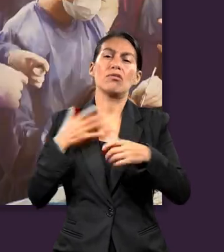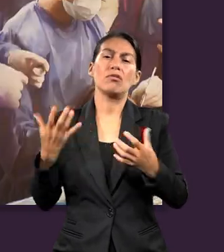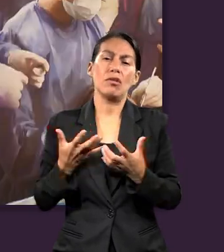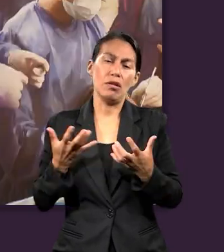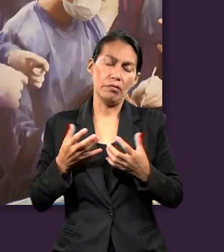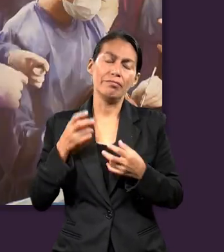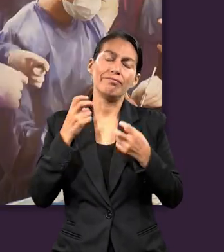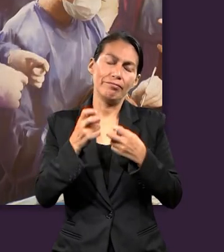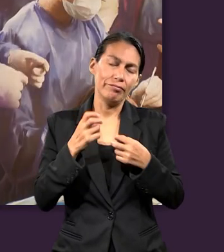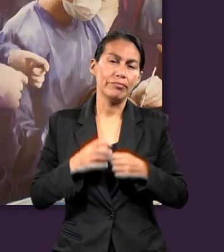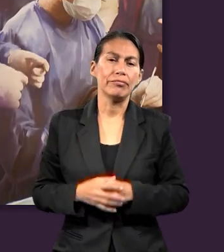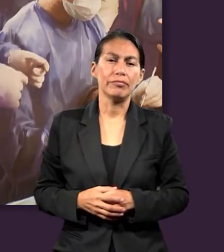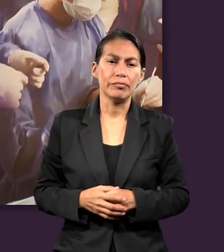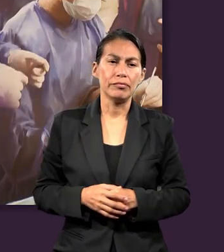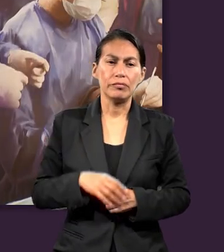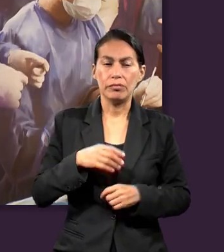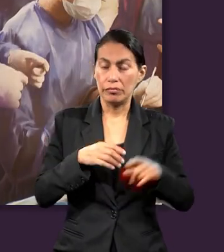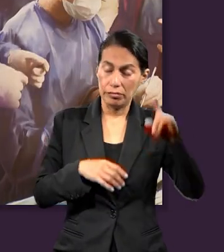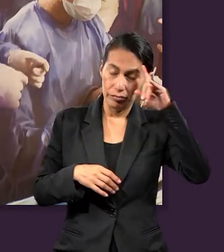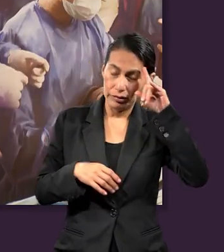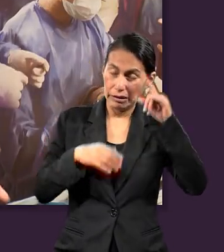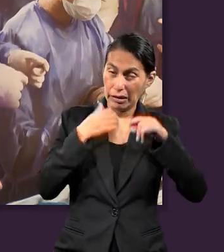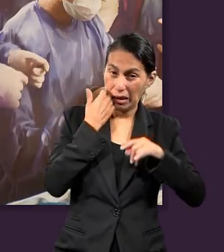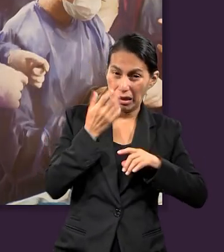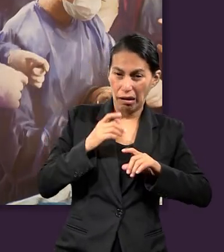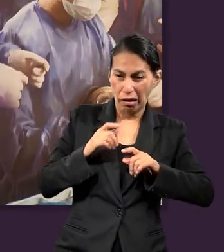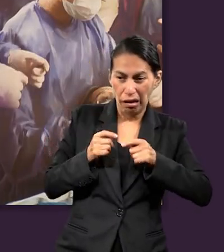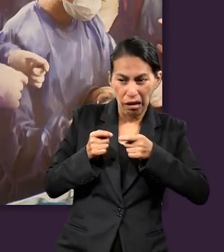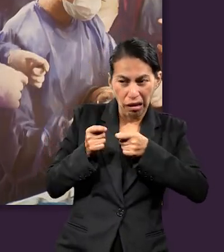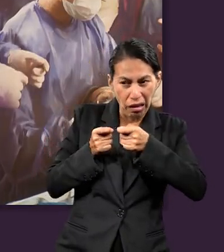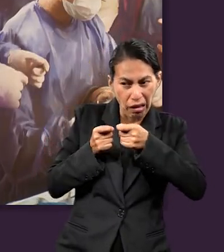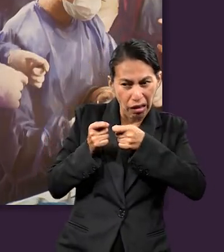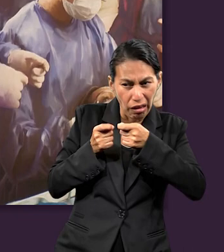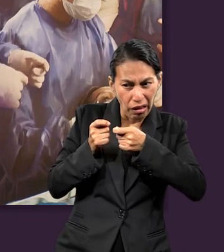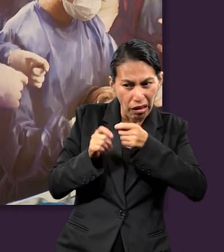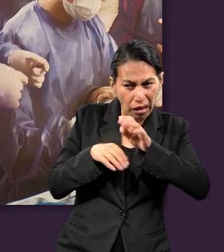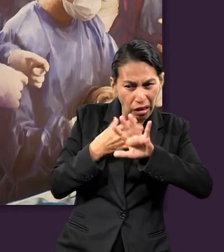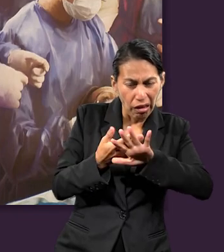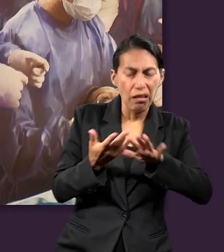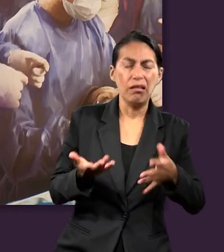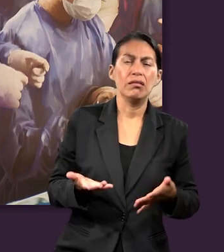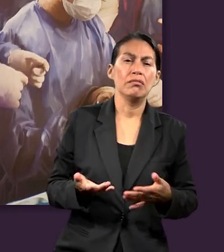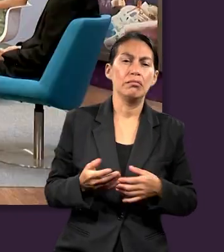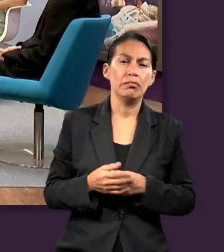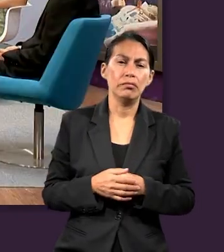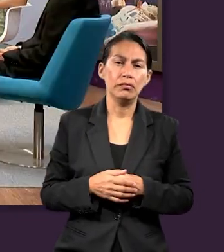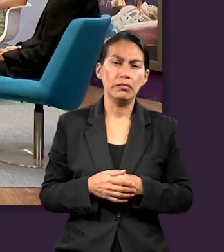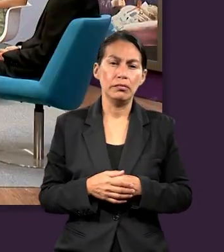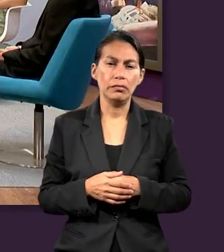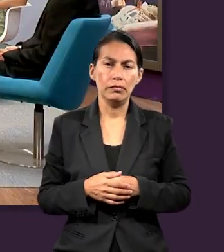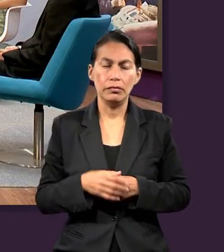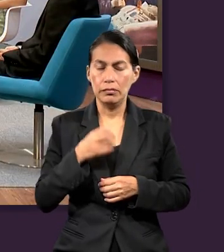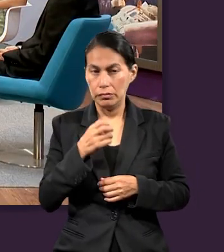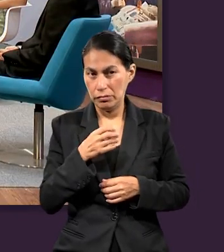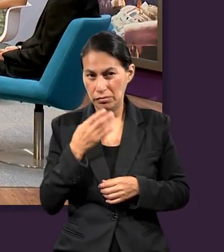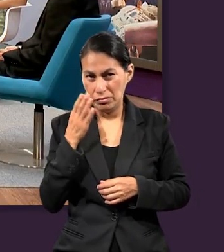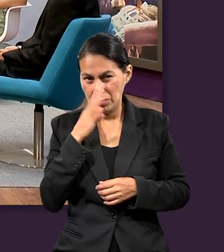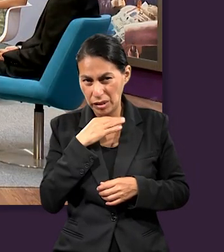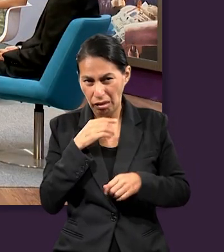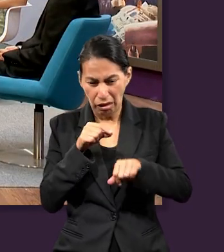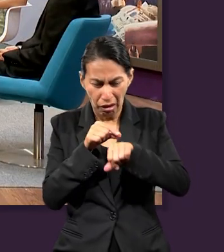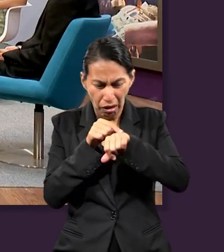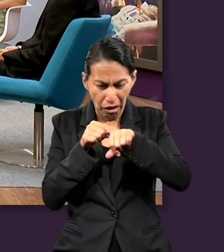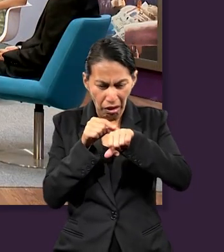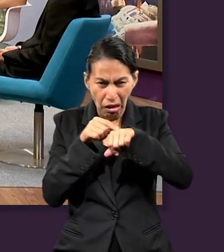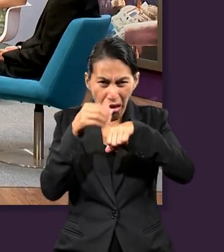como entenderlo globalmente es como una manipulación completa de lo que piensas Y de lo que haces no es tanto un código de